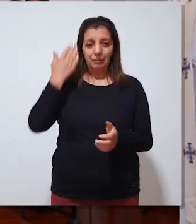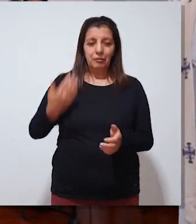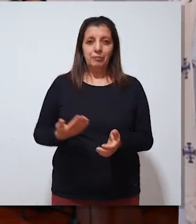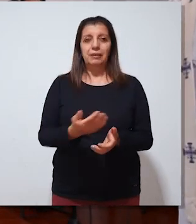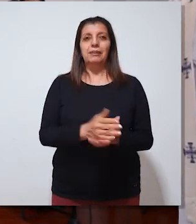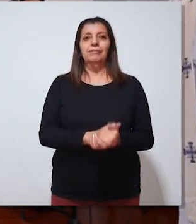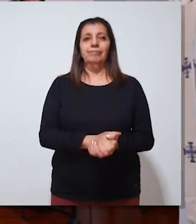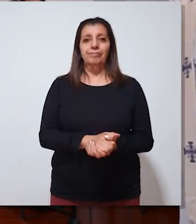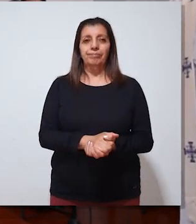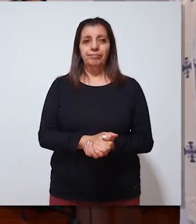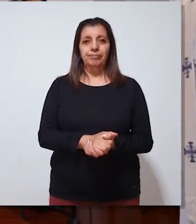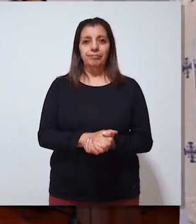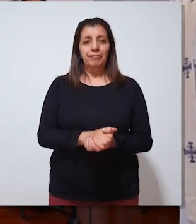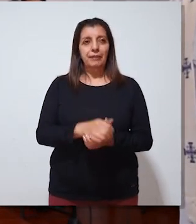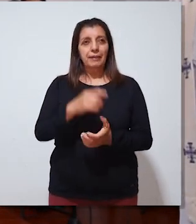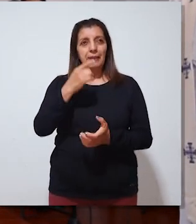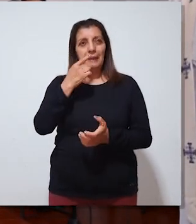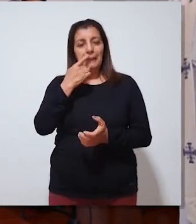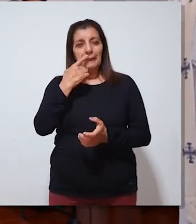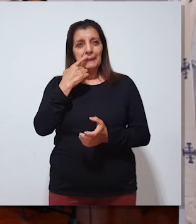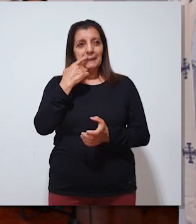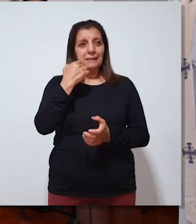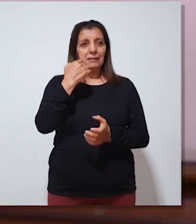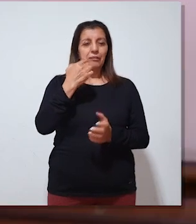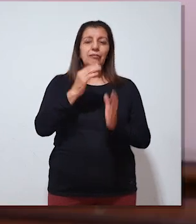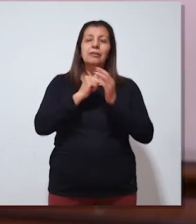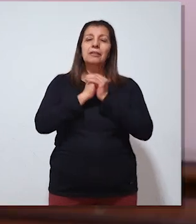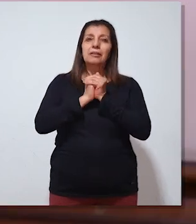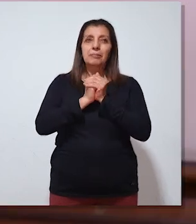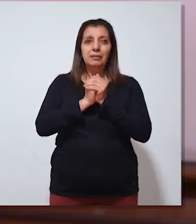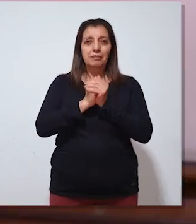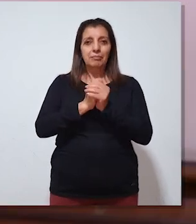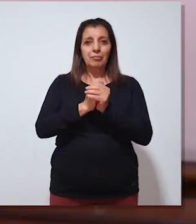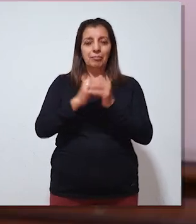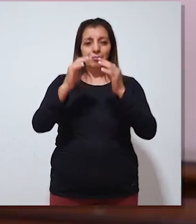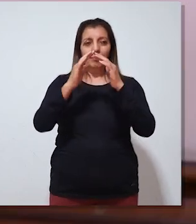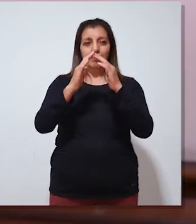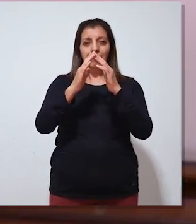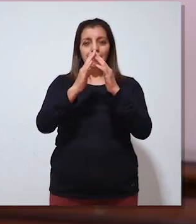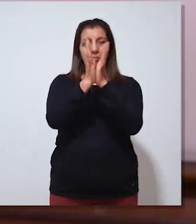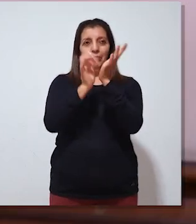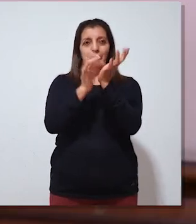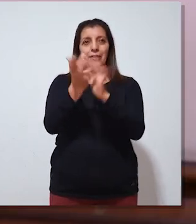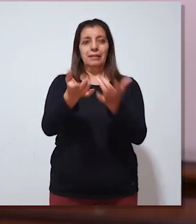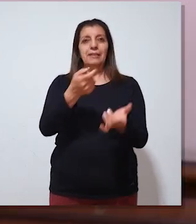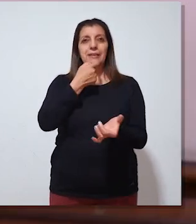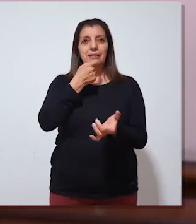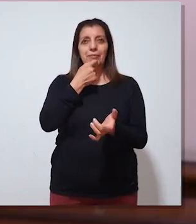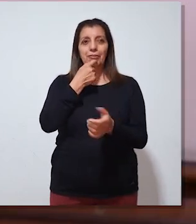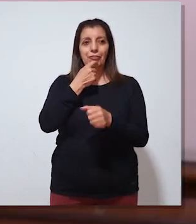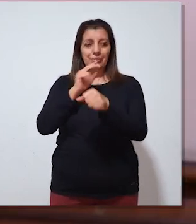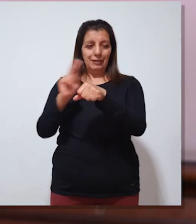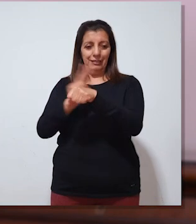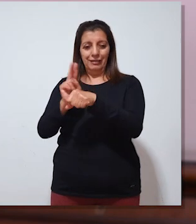Señor. Señor, te pedimos por nuestra Iglesia de Mendoza, para que sigas poniéndola bajo la guía protectora de la Virgen